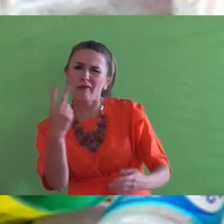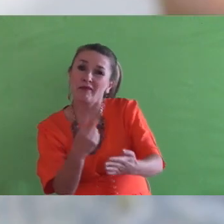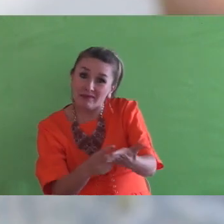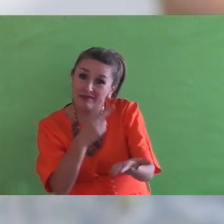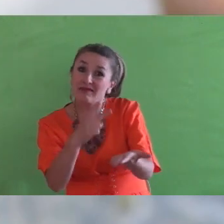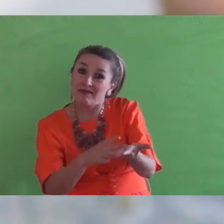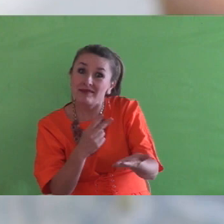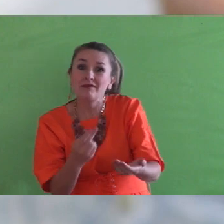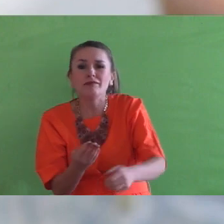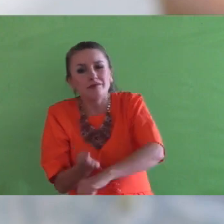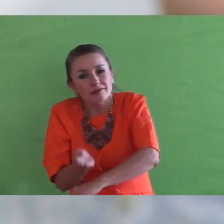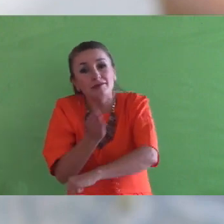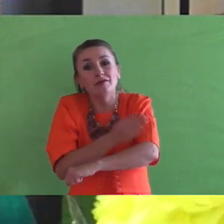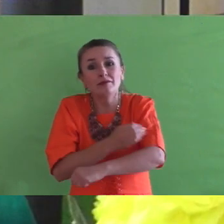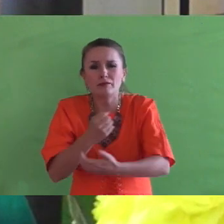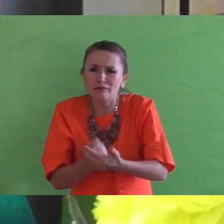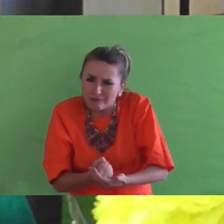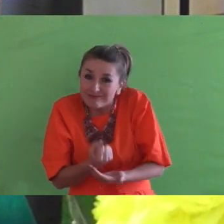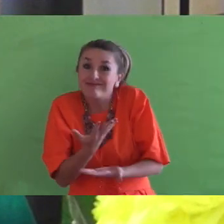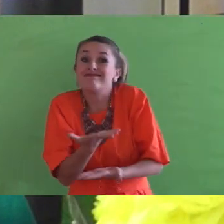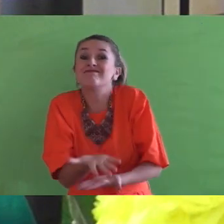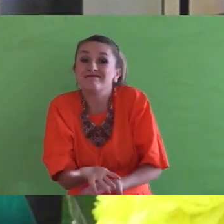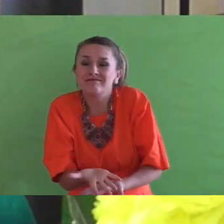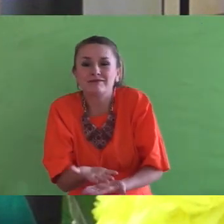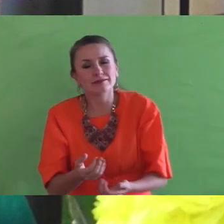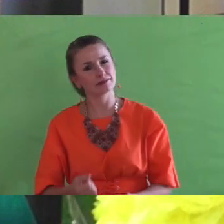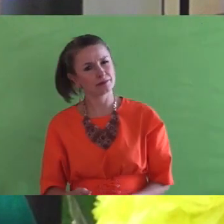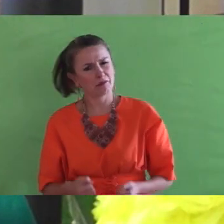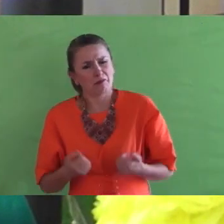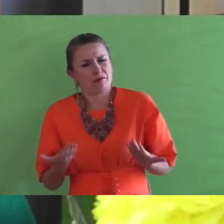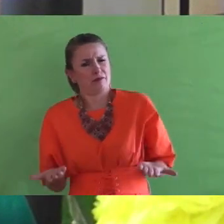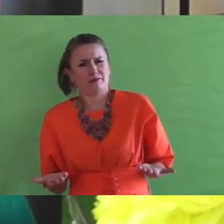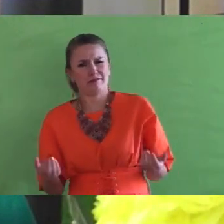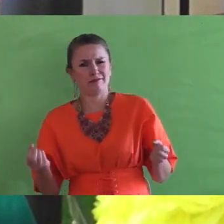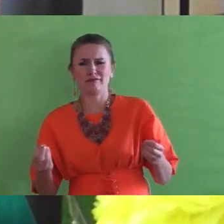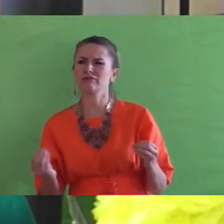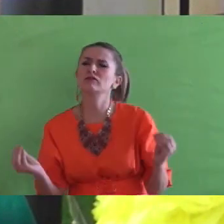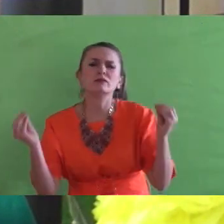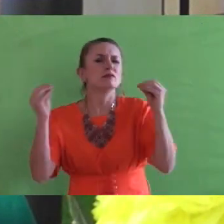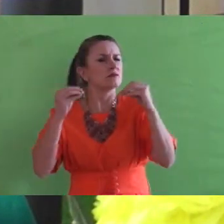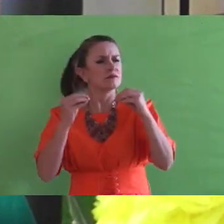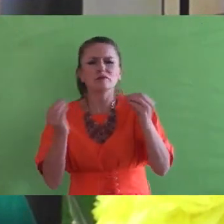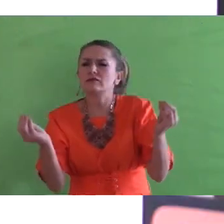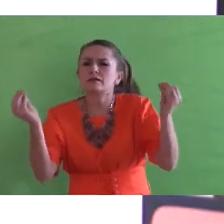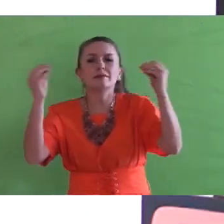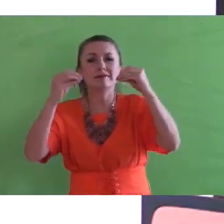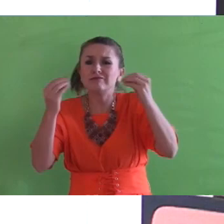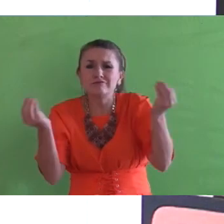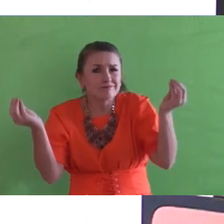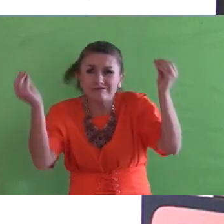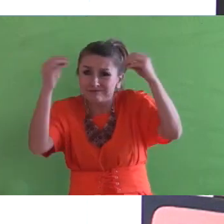pienso dos veces antes de comprar. ¿Para qué